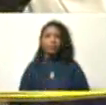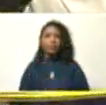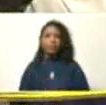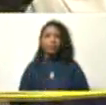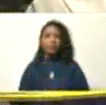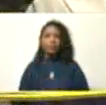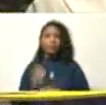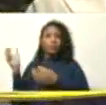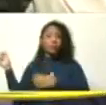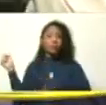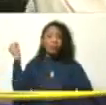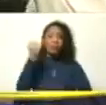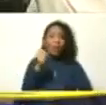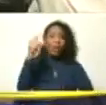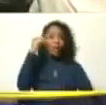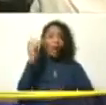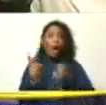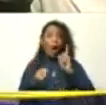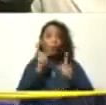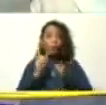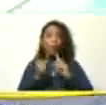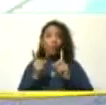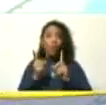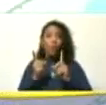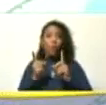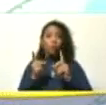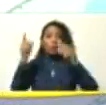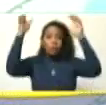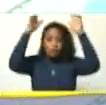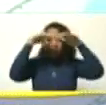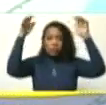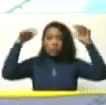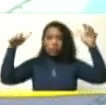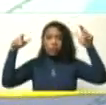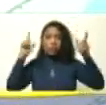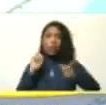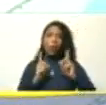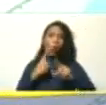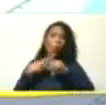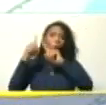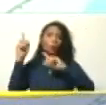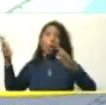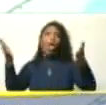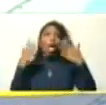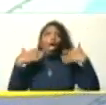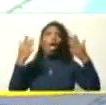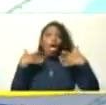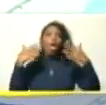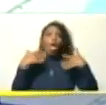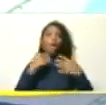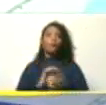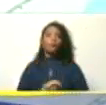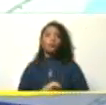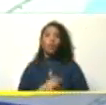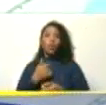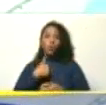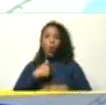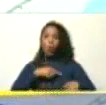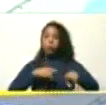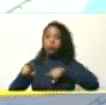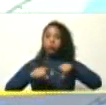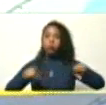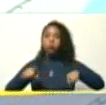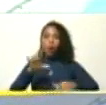que nos ha traído días húmedos y calurosos. Estaba en coordinación también con